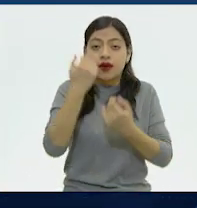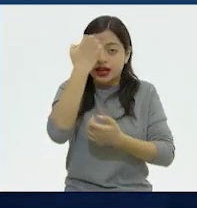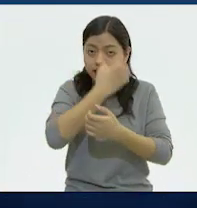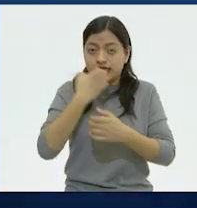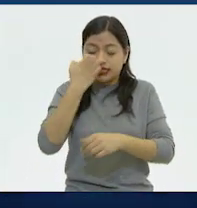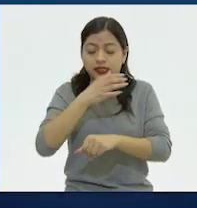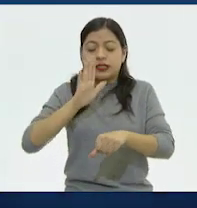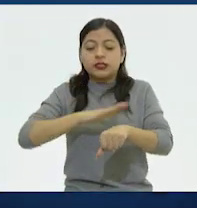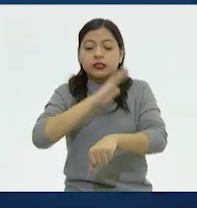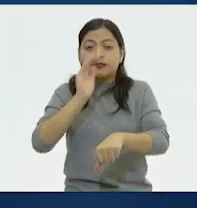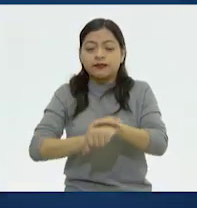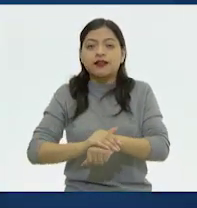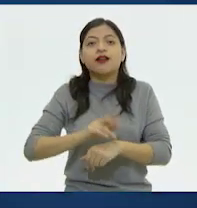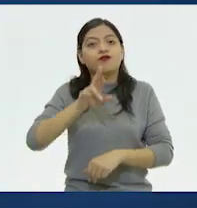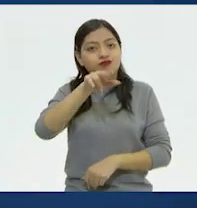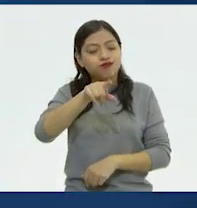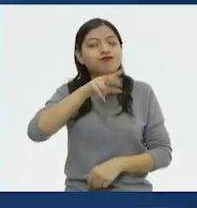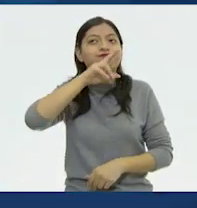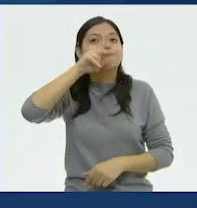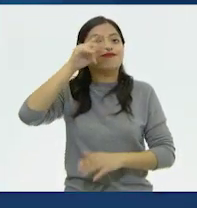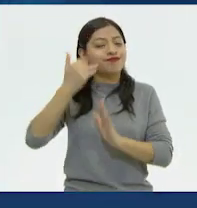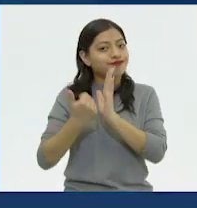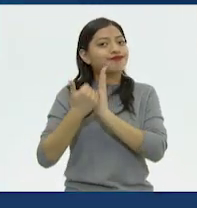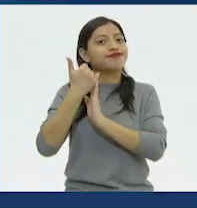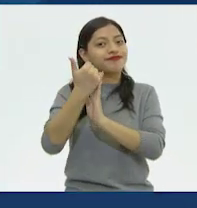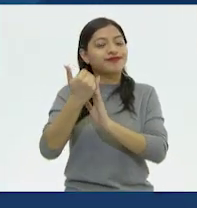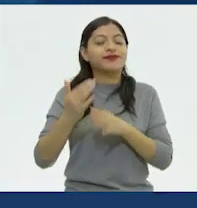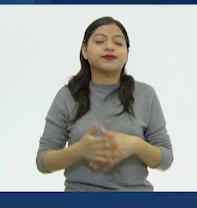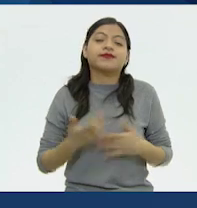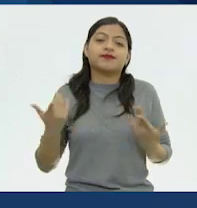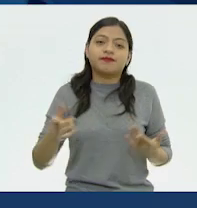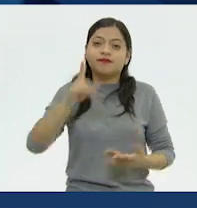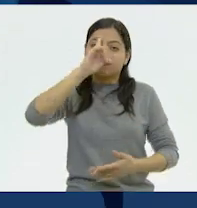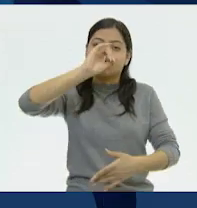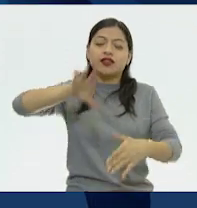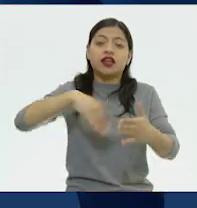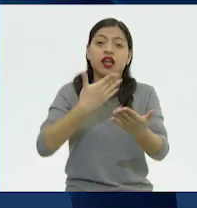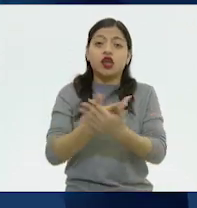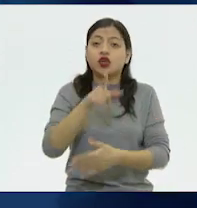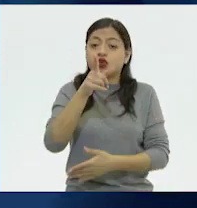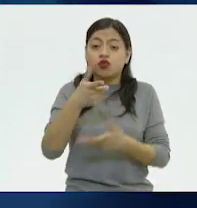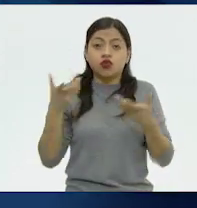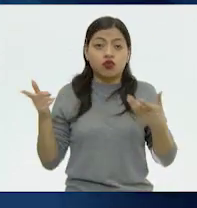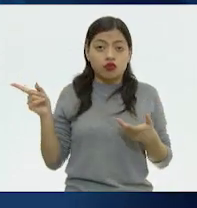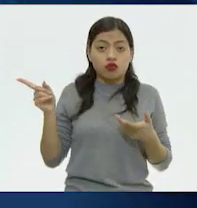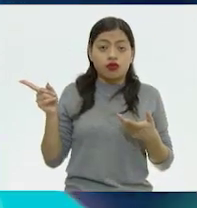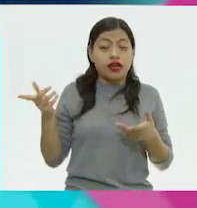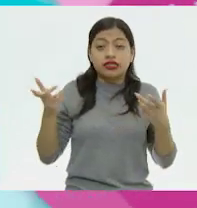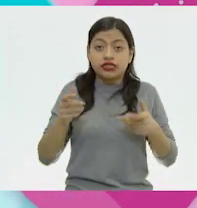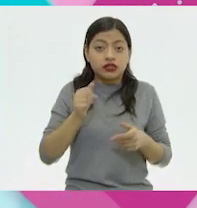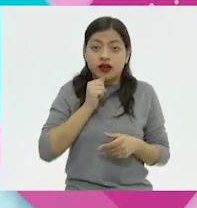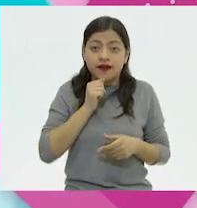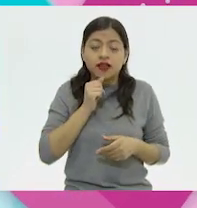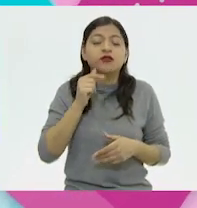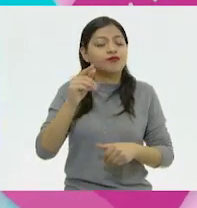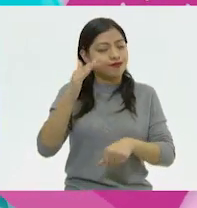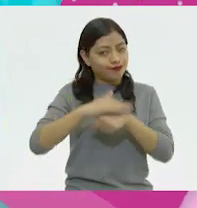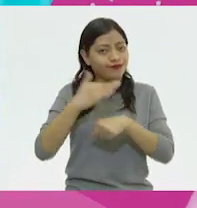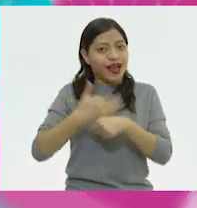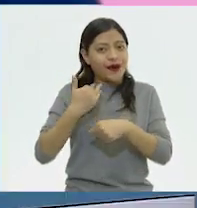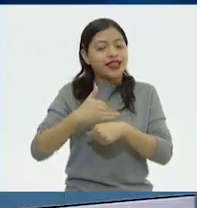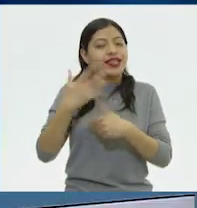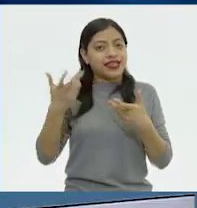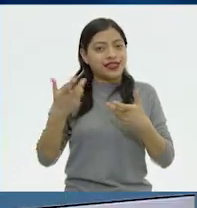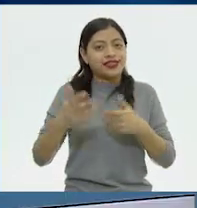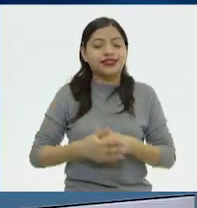diferentes asignaturas, van a mejorar. Y entonces te recomiendo que si aún no lo has hecho, hagas esta evaluación. Y la